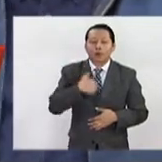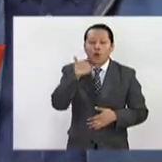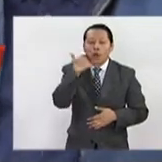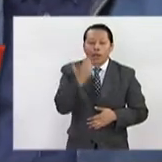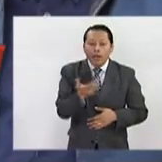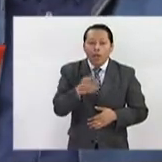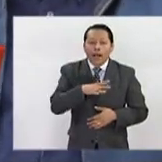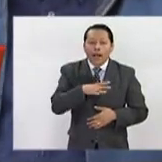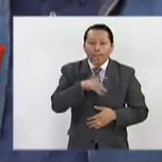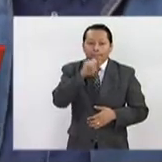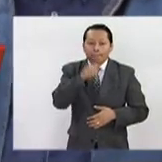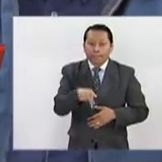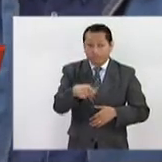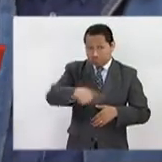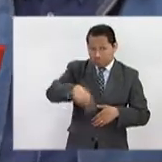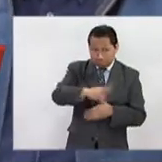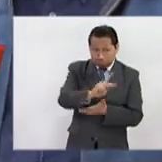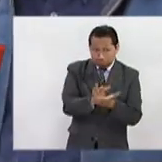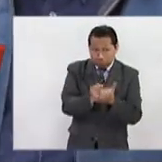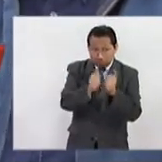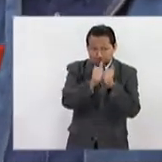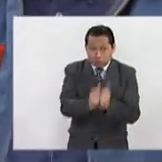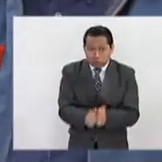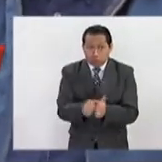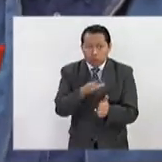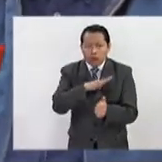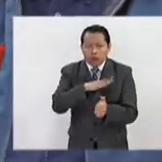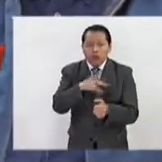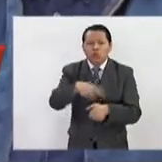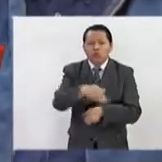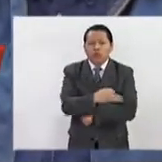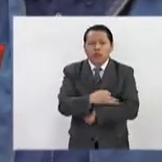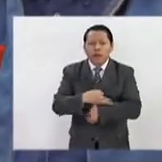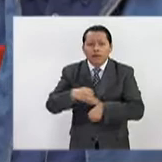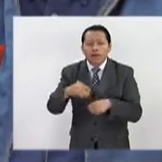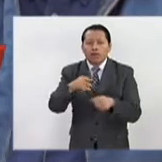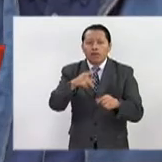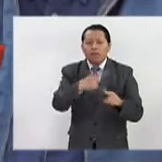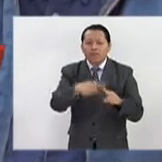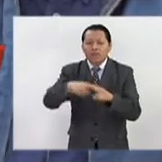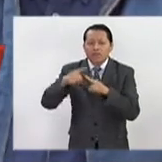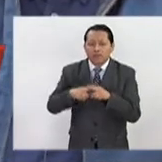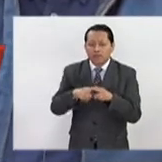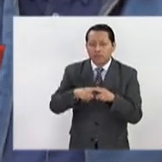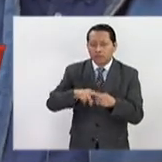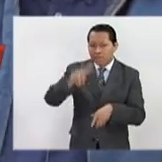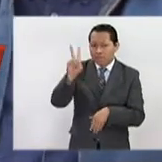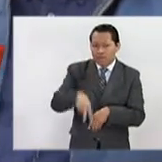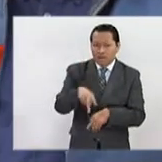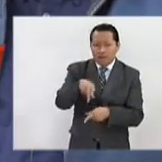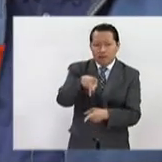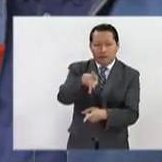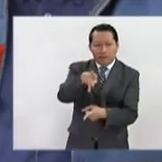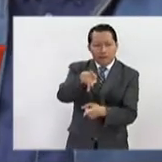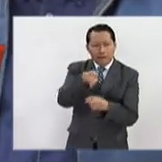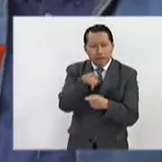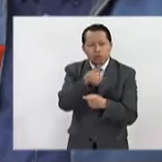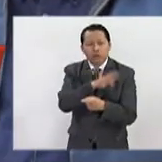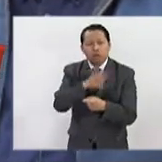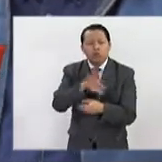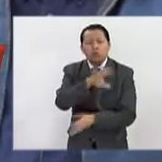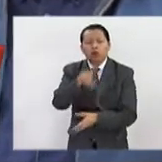program. It's a sacrifice on their part. They're leaving their family and friends behind, but they're compensated. I